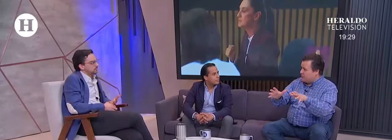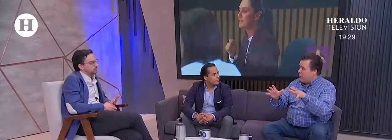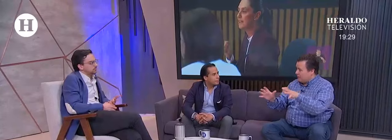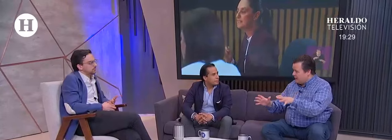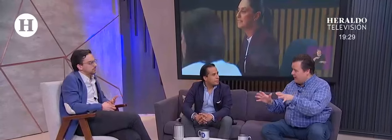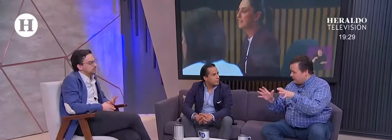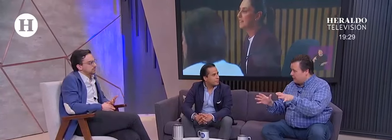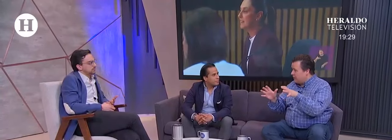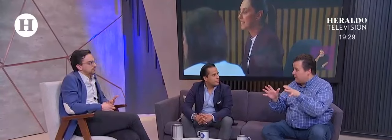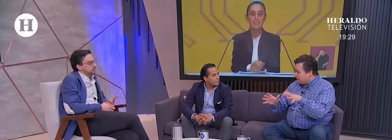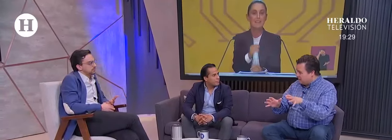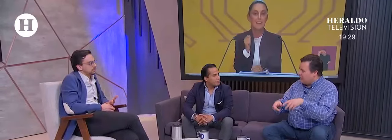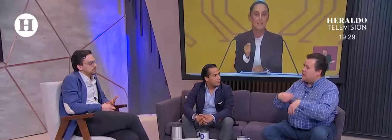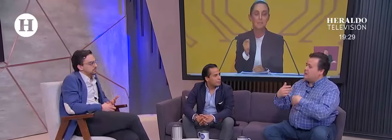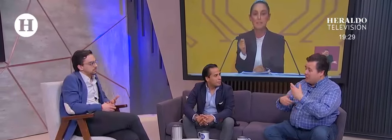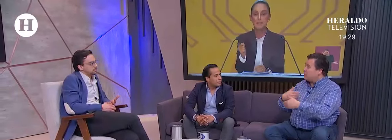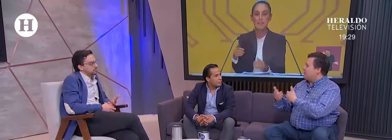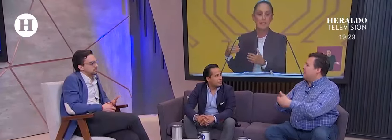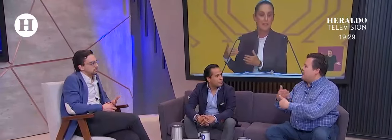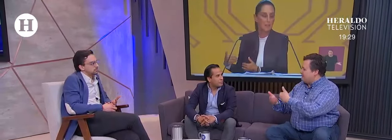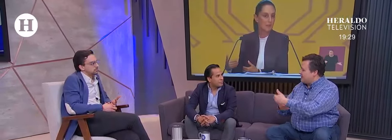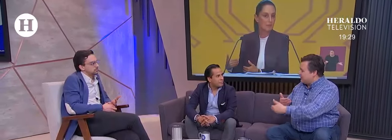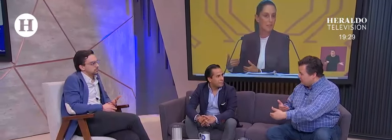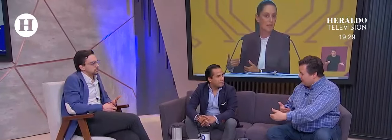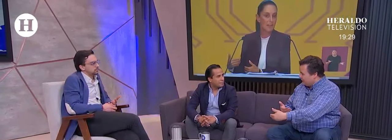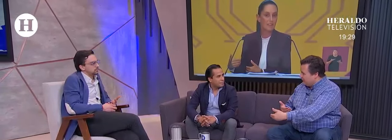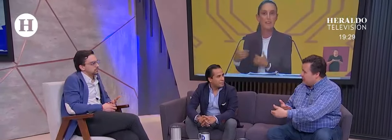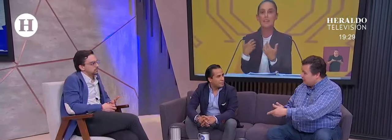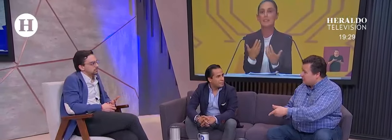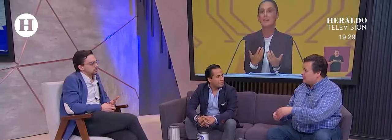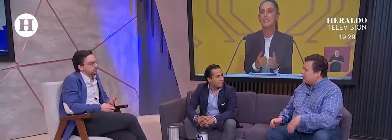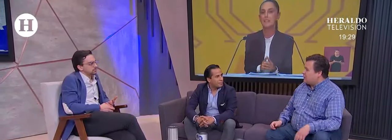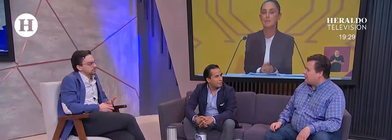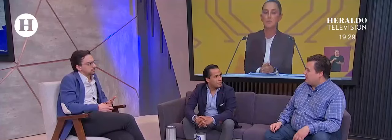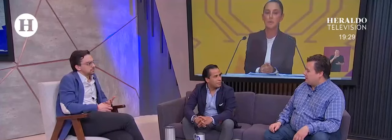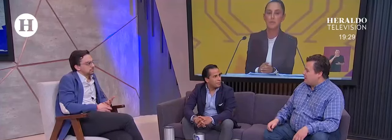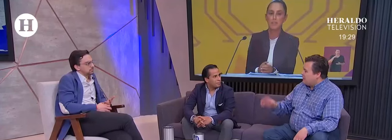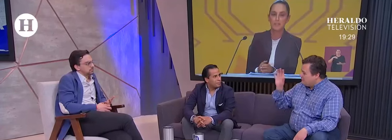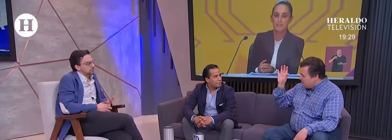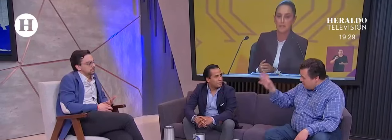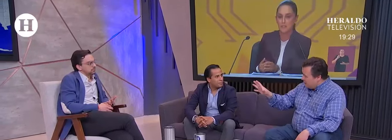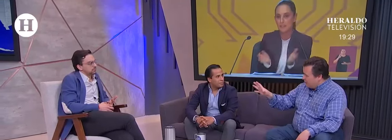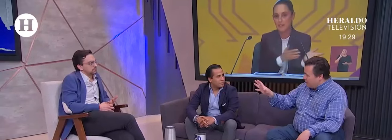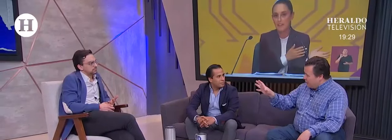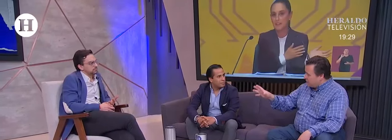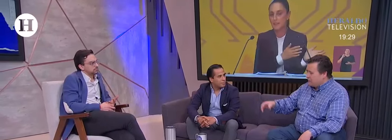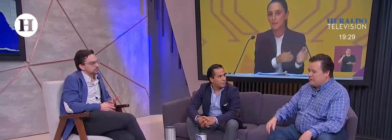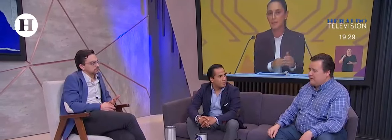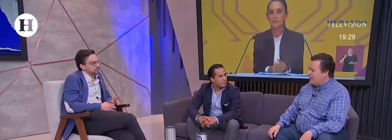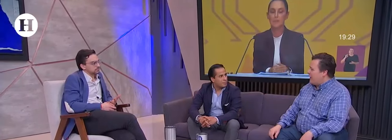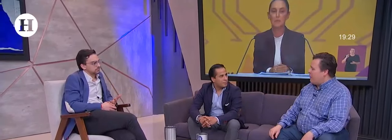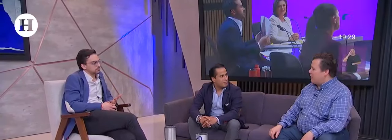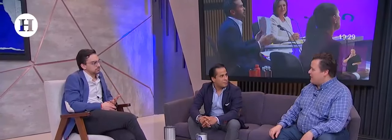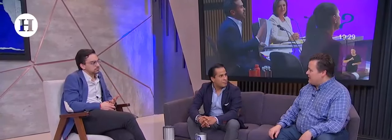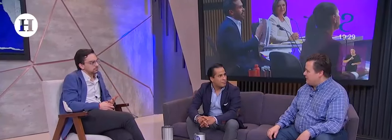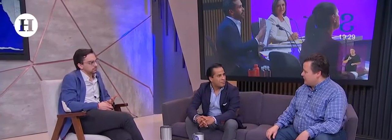com decir Oye sí Esto está divertido y vamos a ver qué dicen después y de eso se tratan los debates y bajo Esto